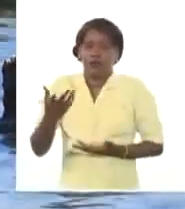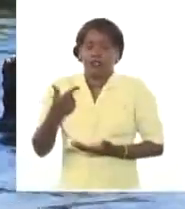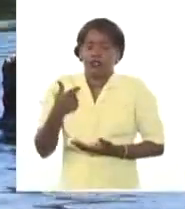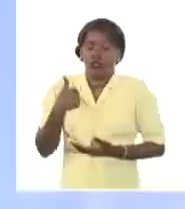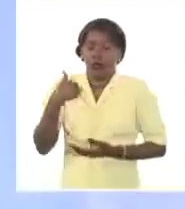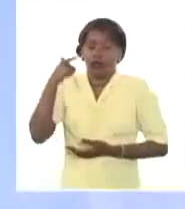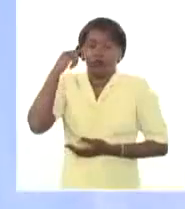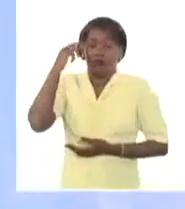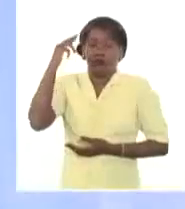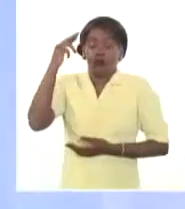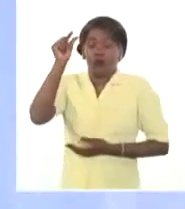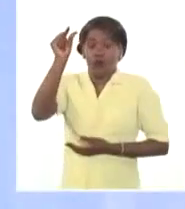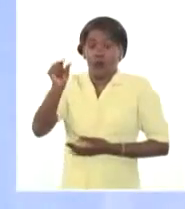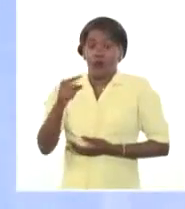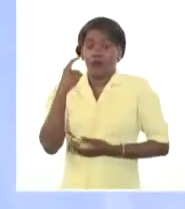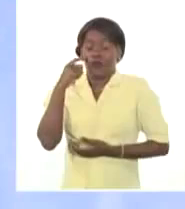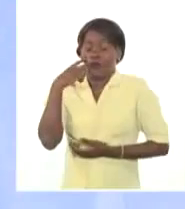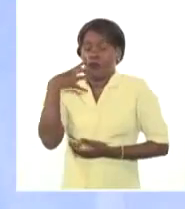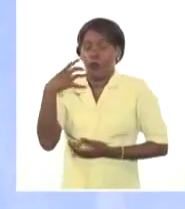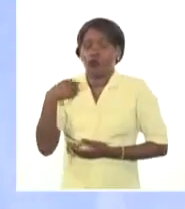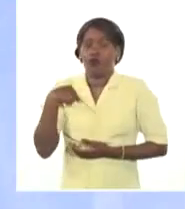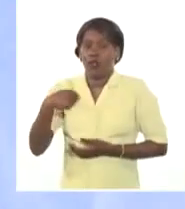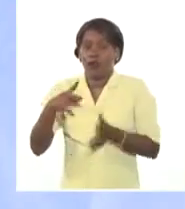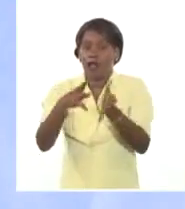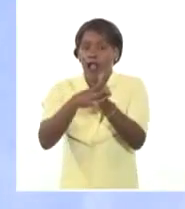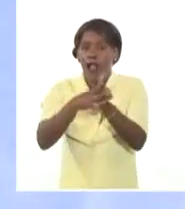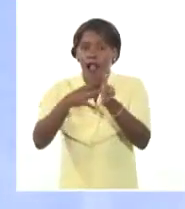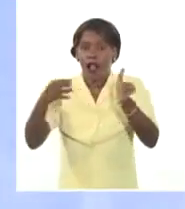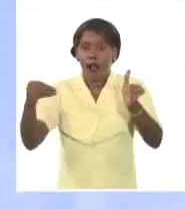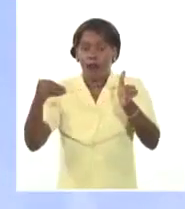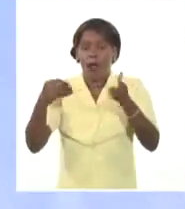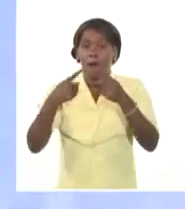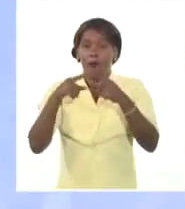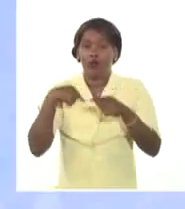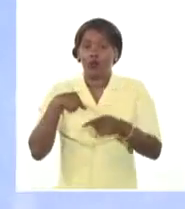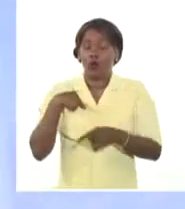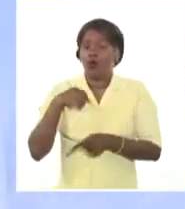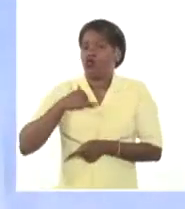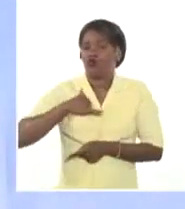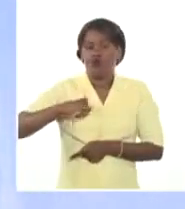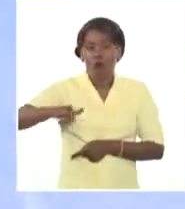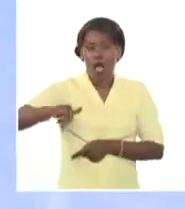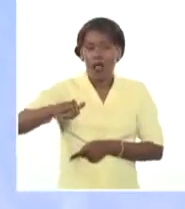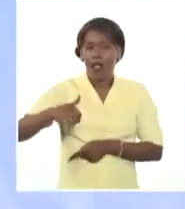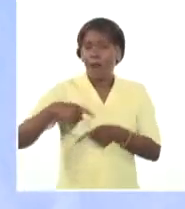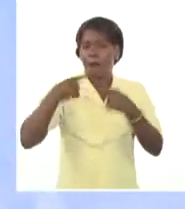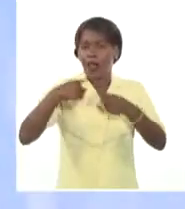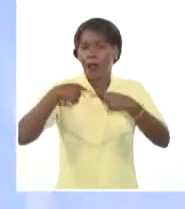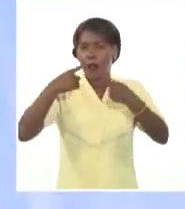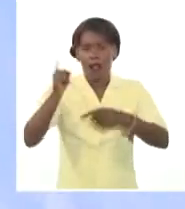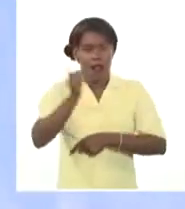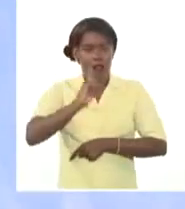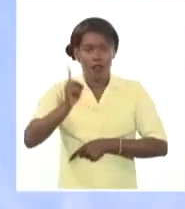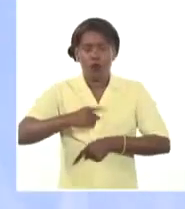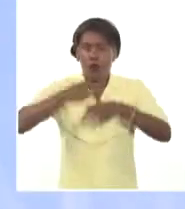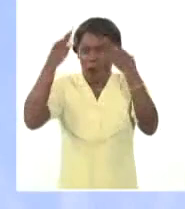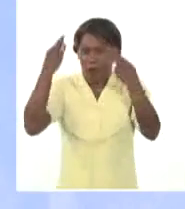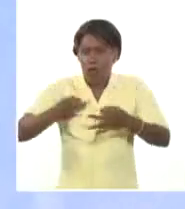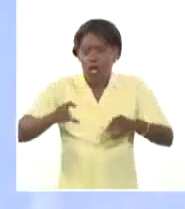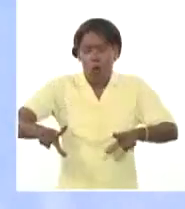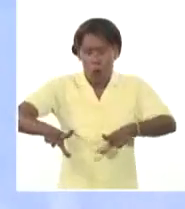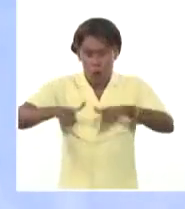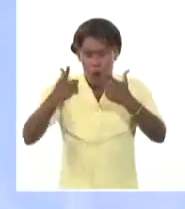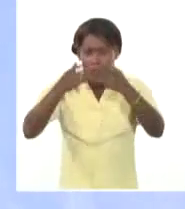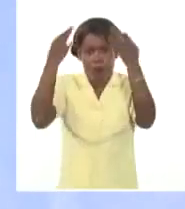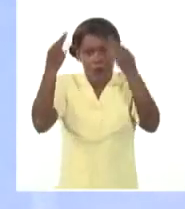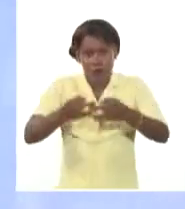los revolucionarios tenemos que seguir su legado, pero no legado de palabras, sino legado de hecho, legado de en